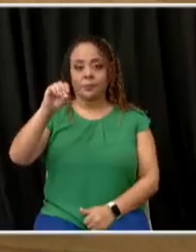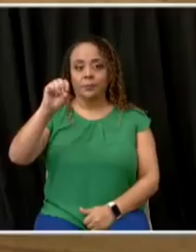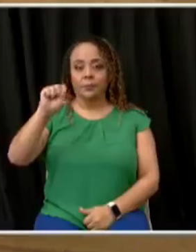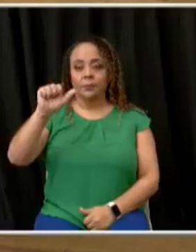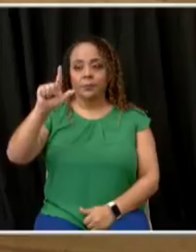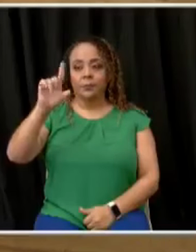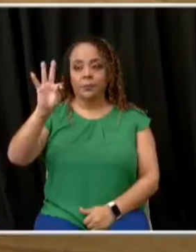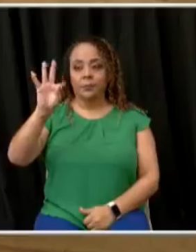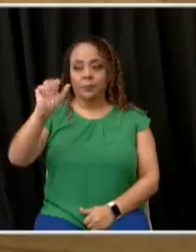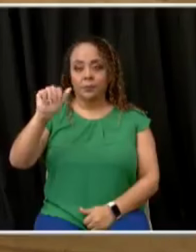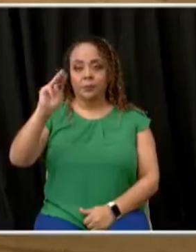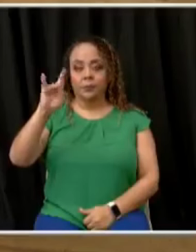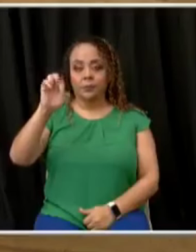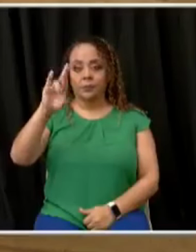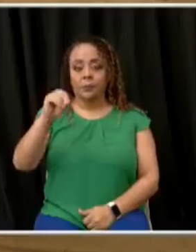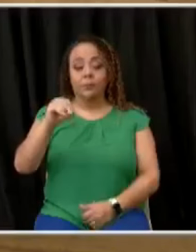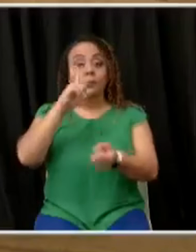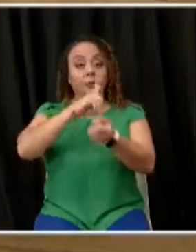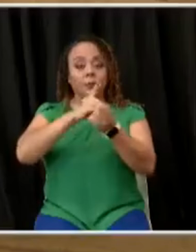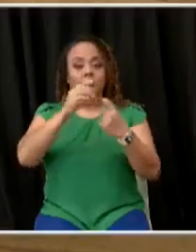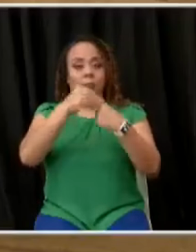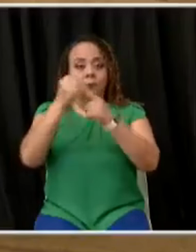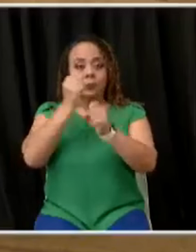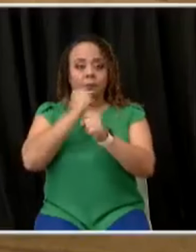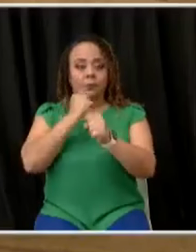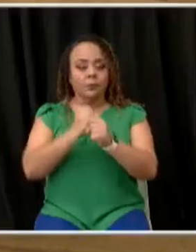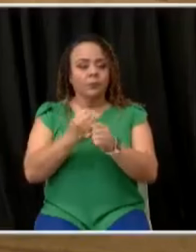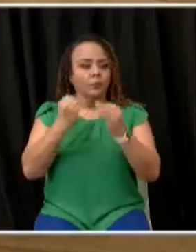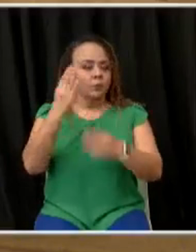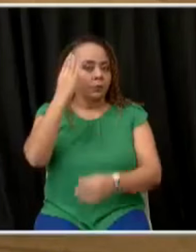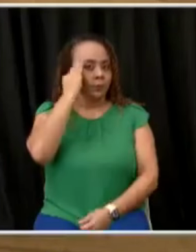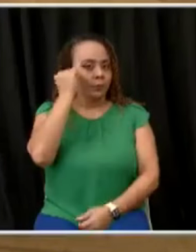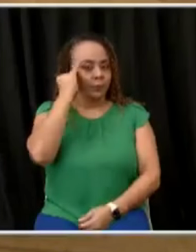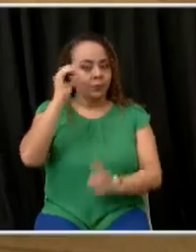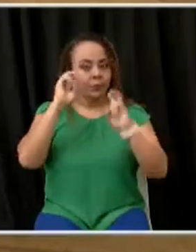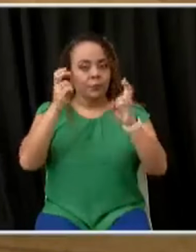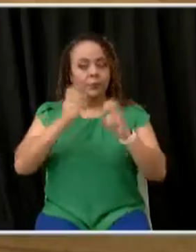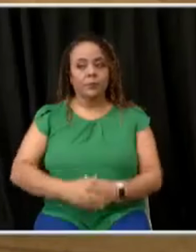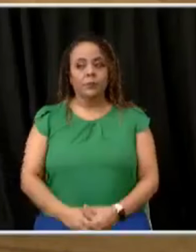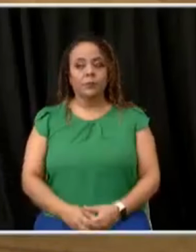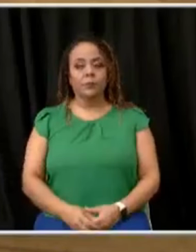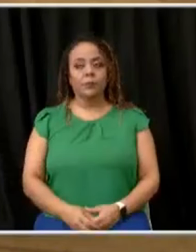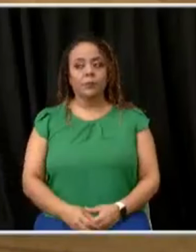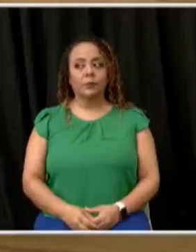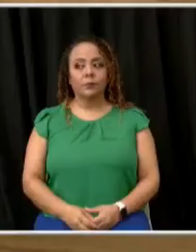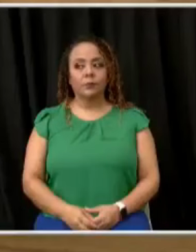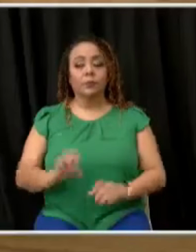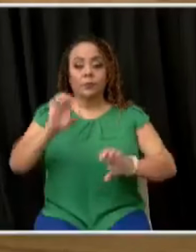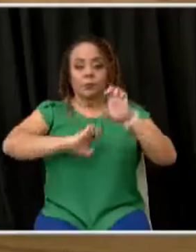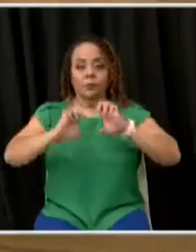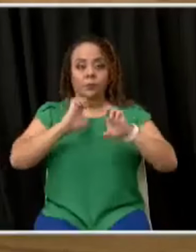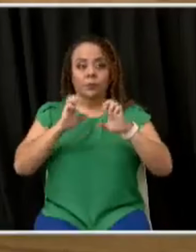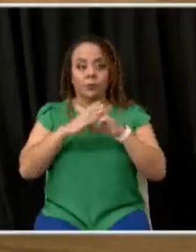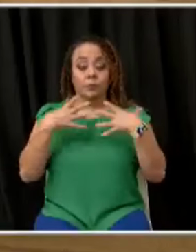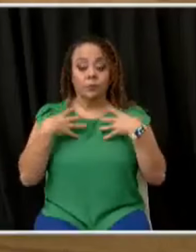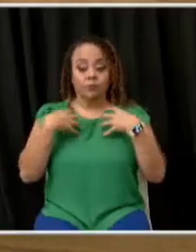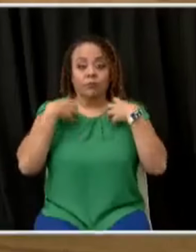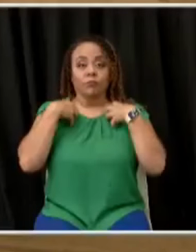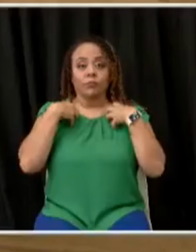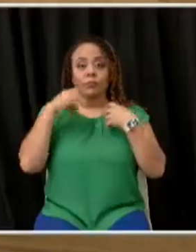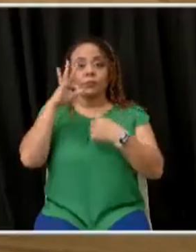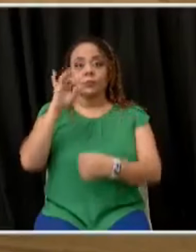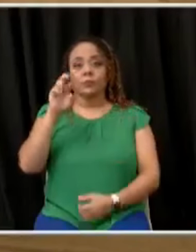Él es médico especialista del trabajo, tiene una gran trayectoria en el tema y evaluación del estrés térmico por calor